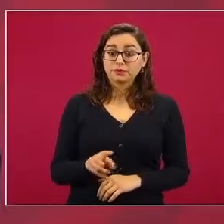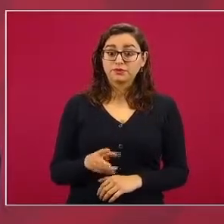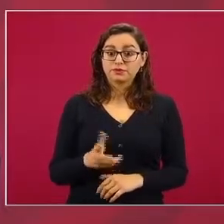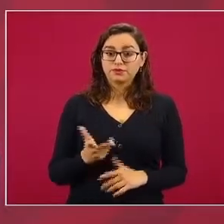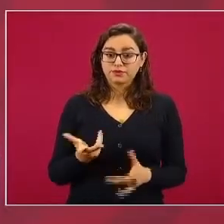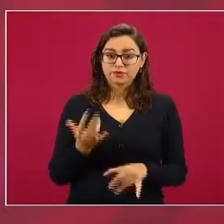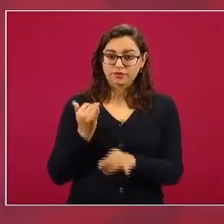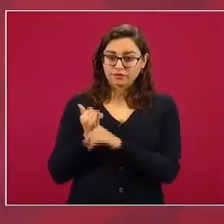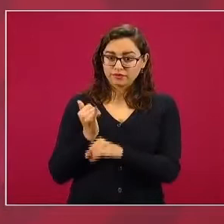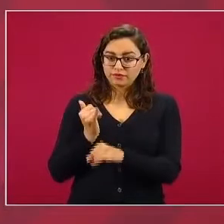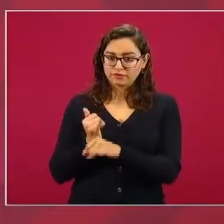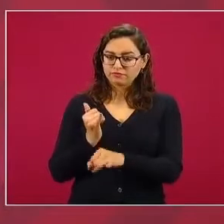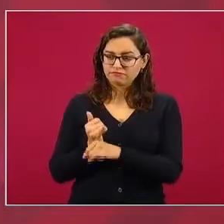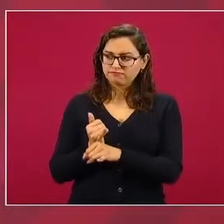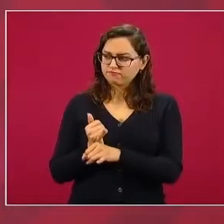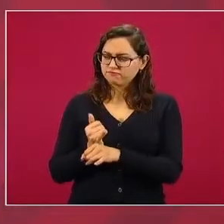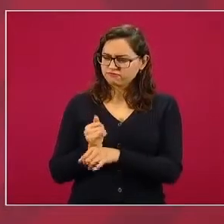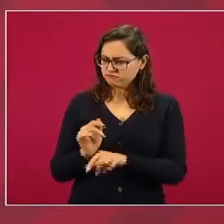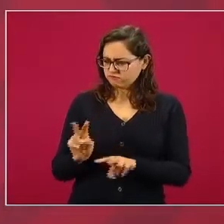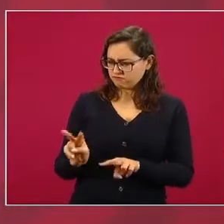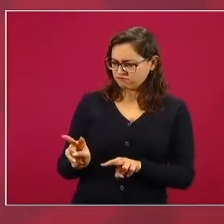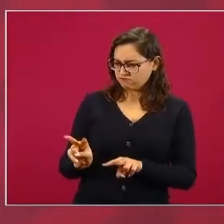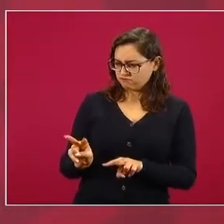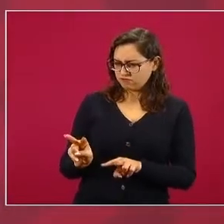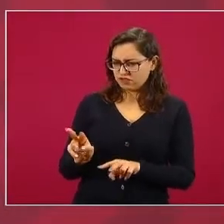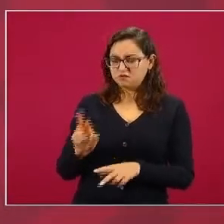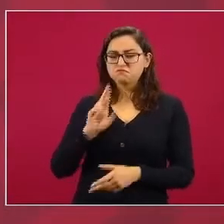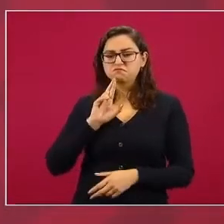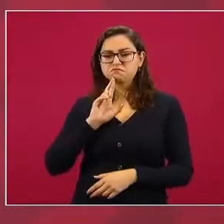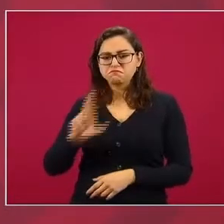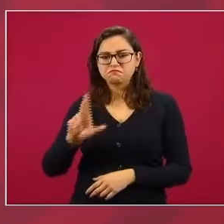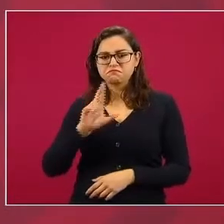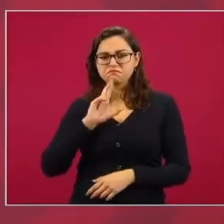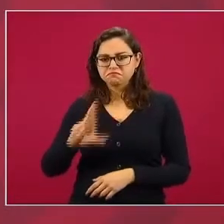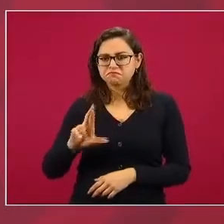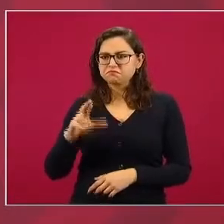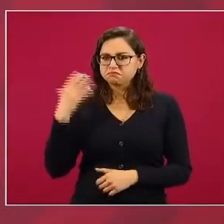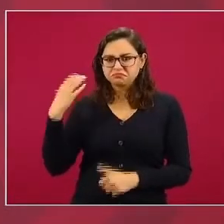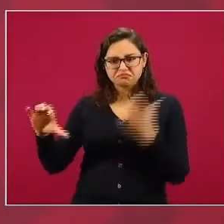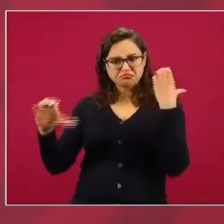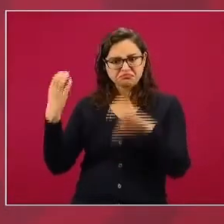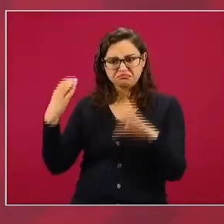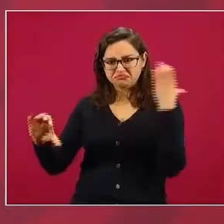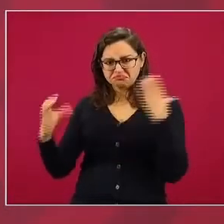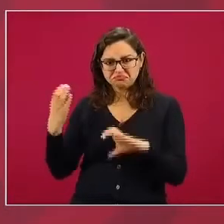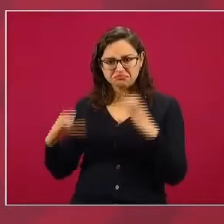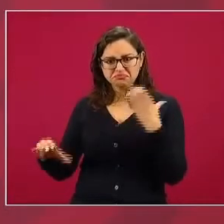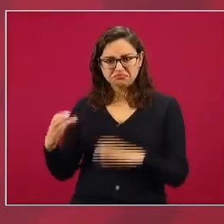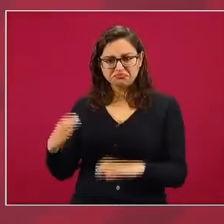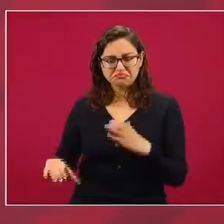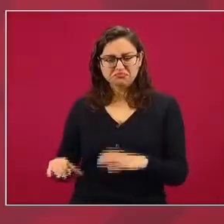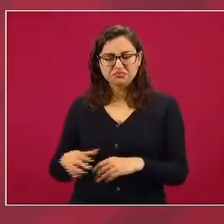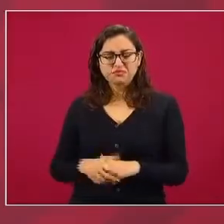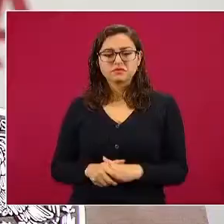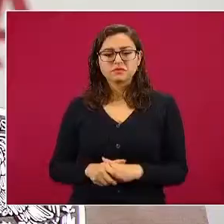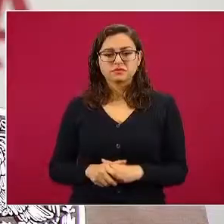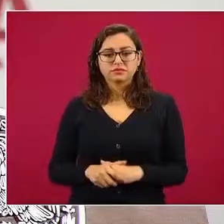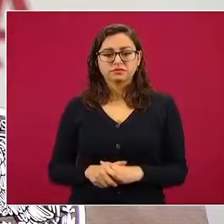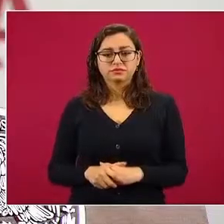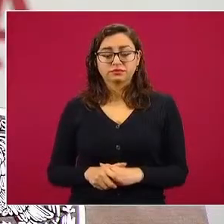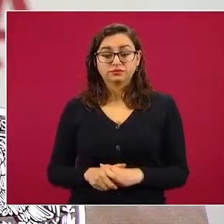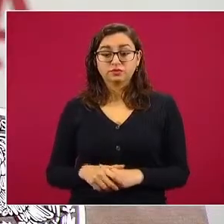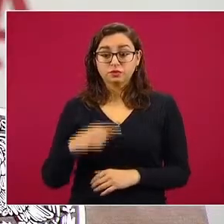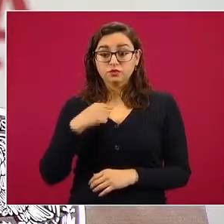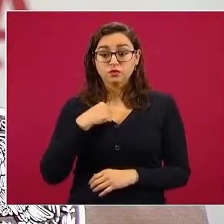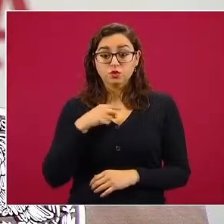en las redes sociales. Yo vi una que me gustó mucho nada más que fuerte y no la